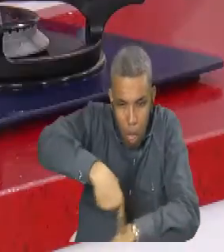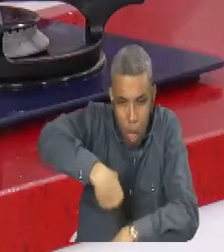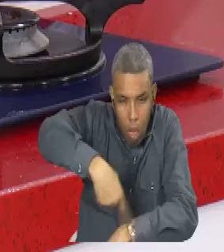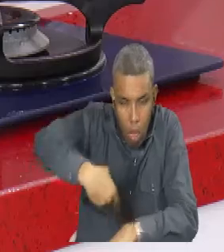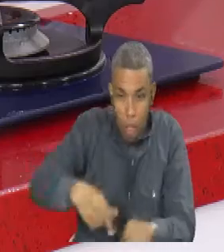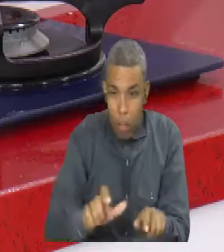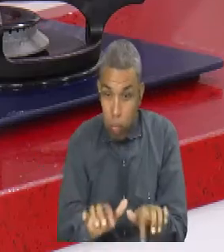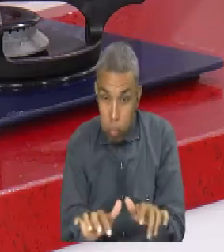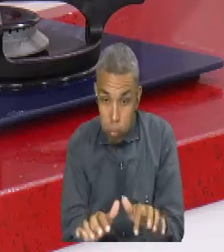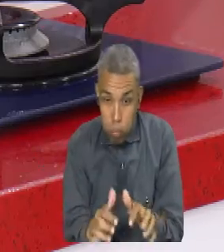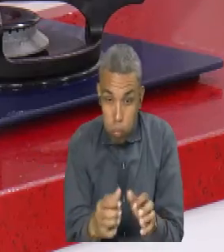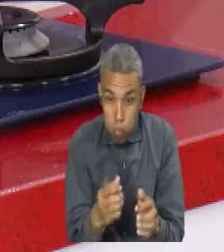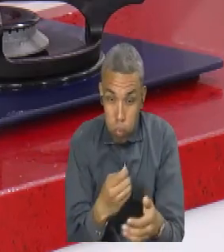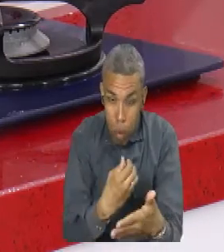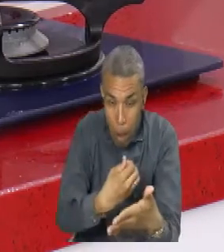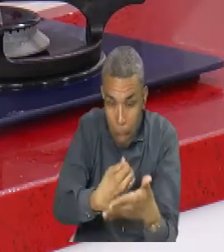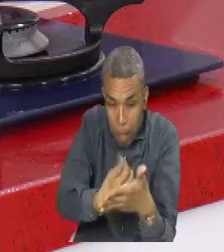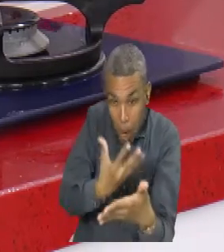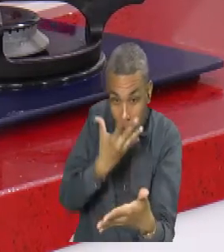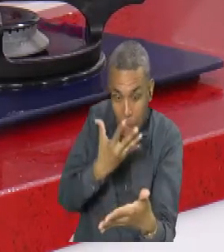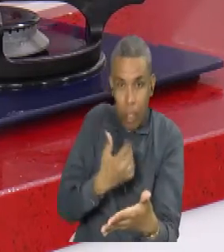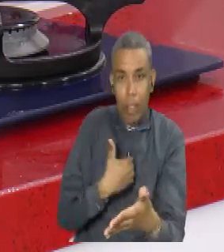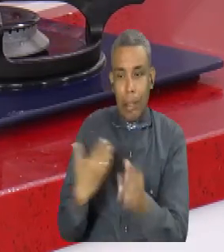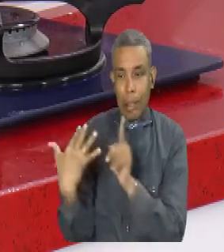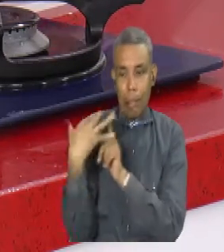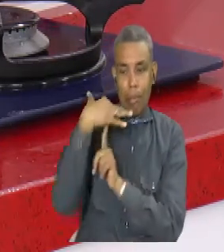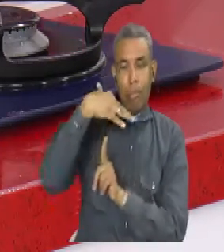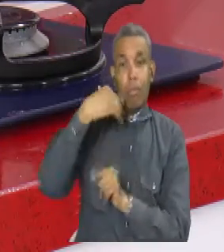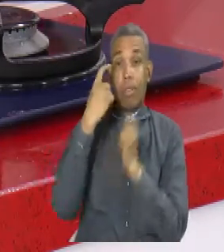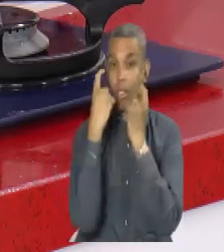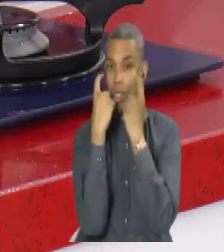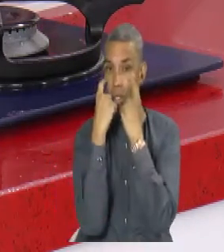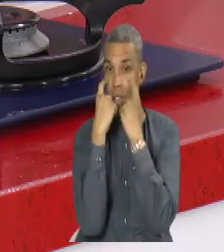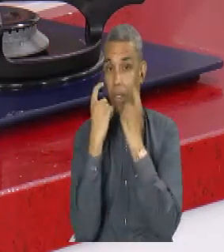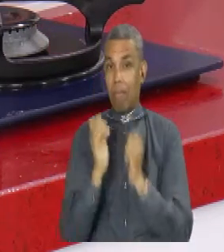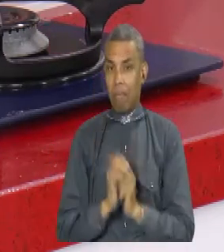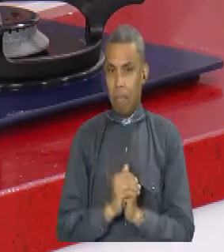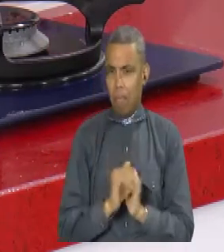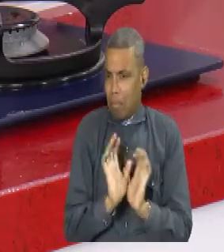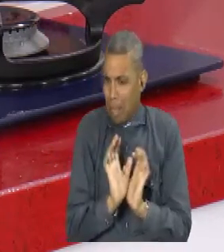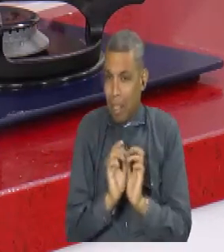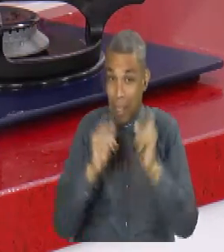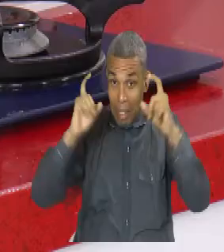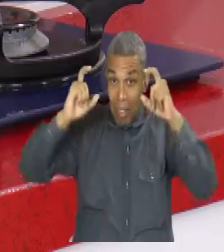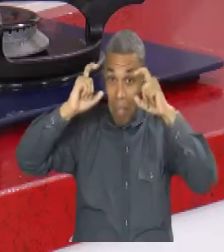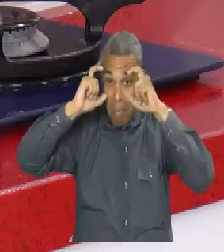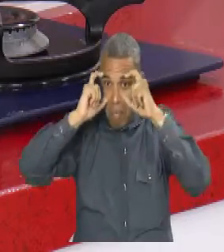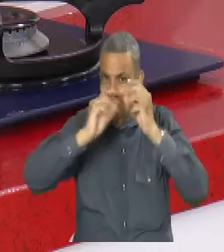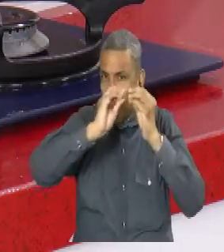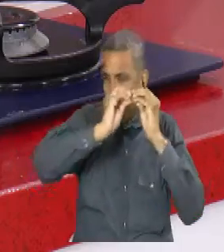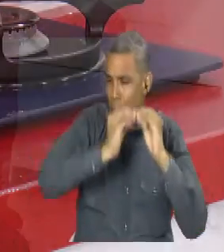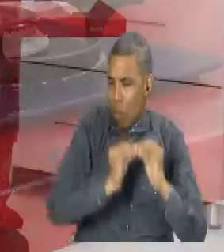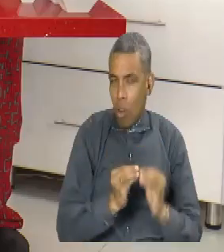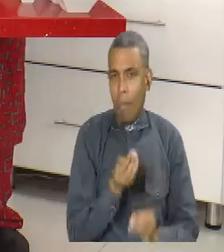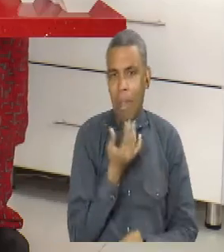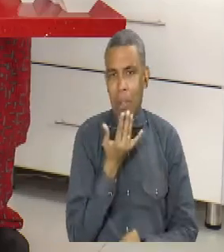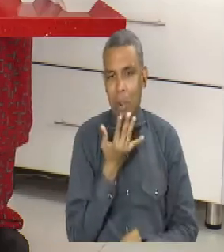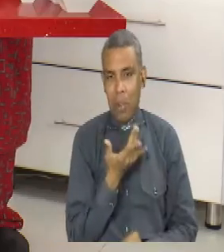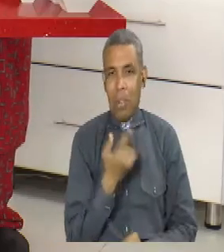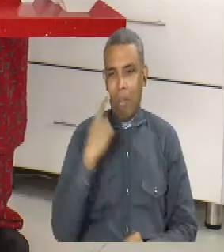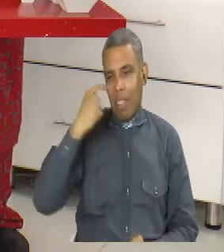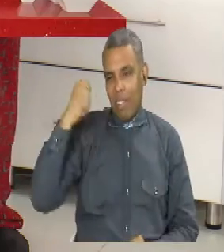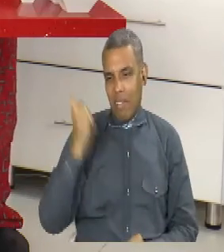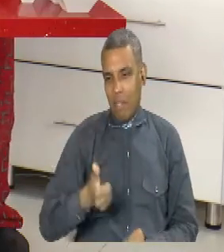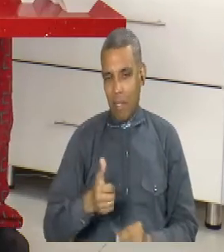formas, precisamente para que sea divertido usar gafas, para que no sea... Yo personalmente